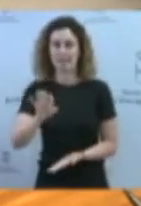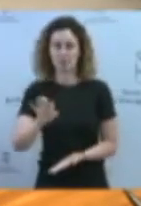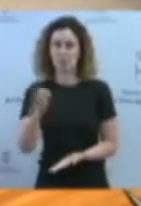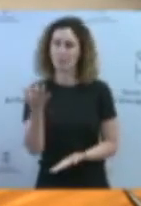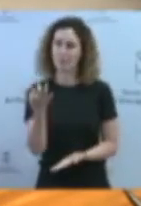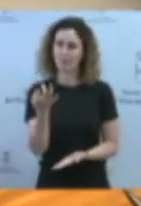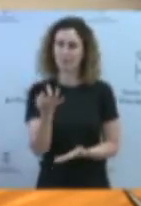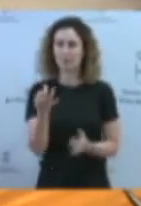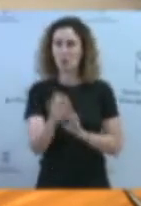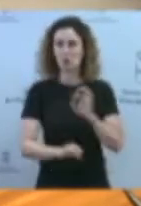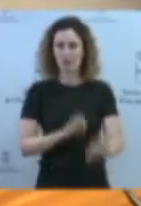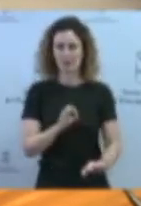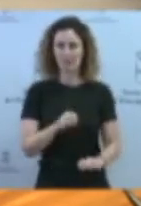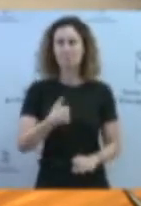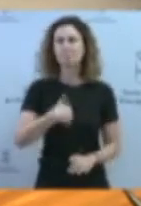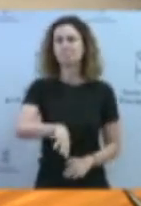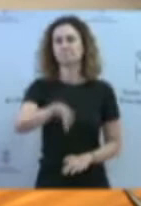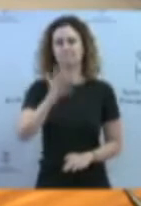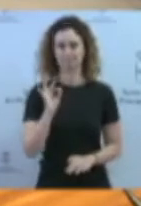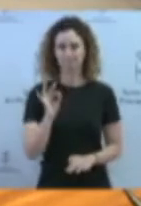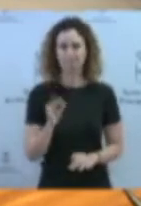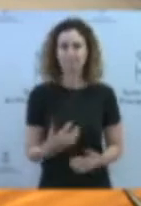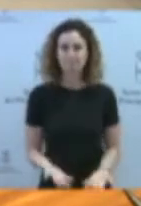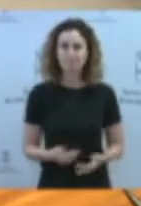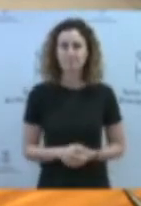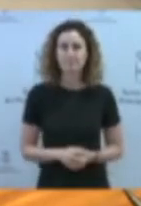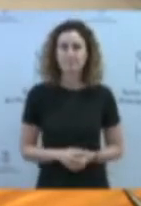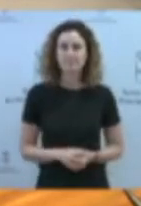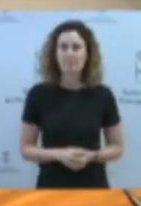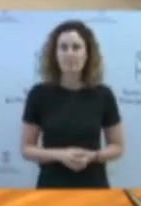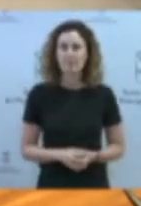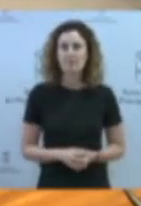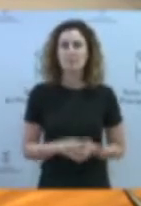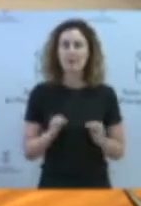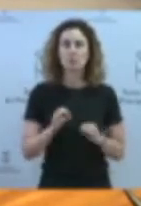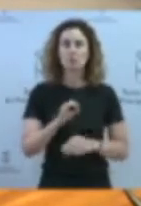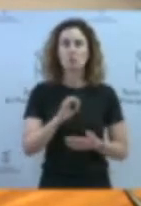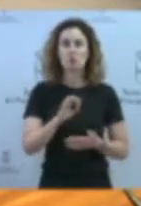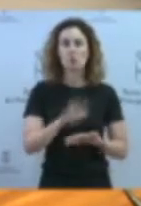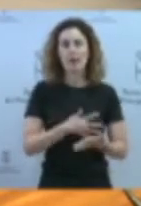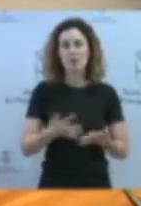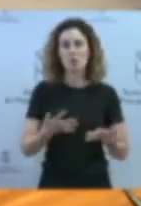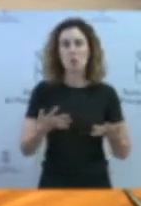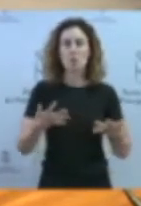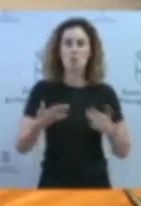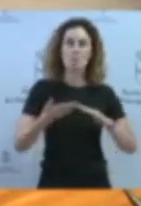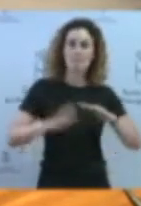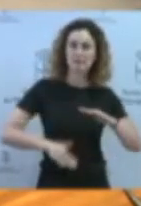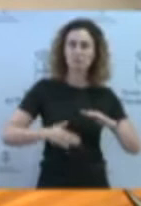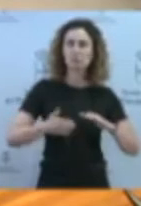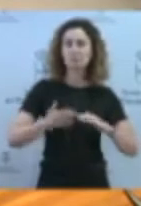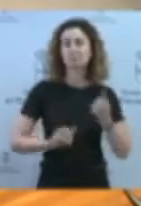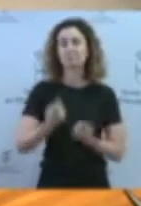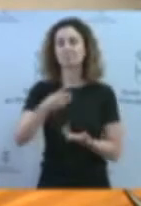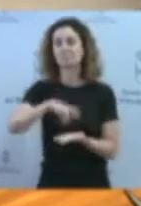caso para no establecer la jornada reducida en algunos centros, como el que usted cita, no es una decisión arbitraria. No es que de repente se